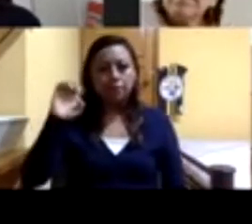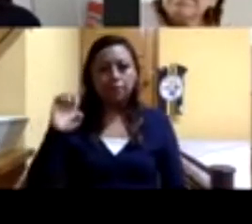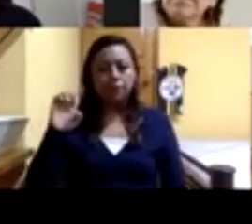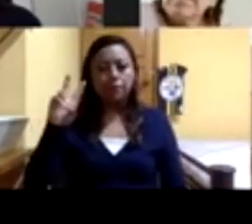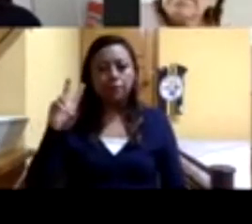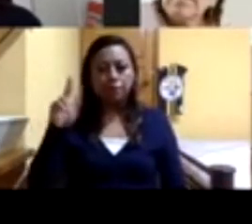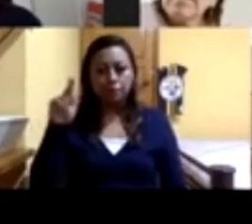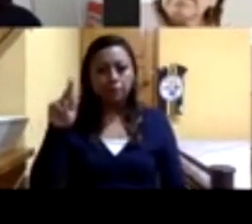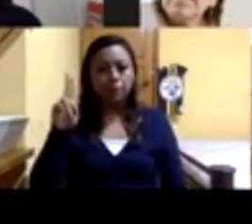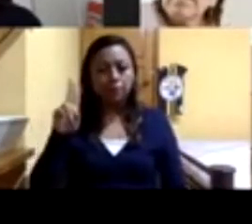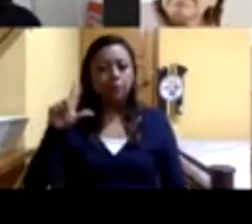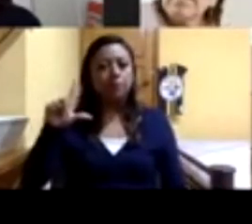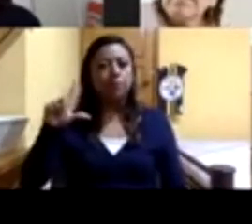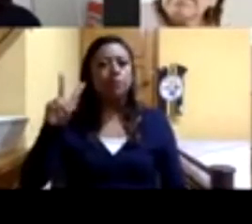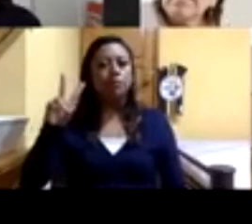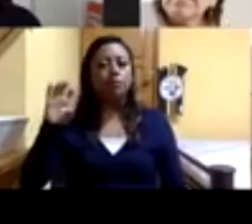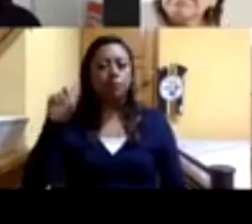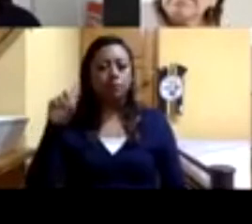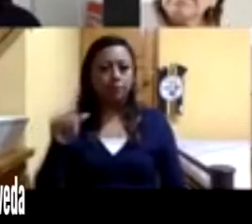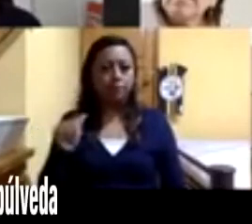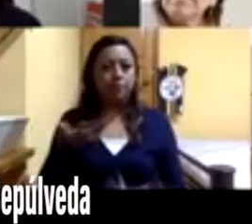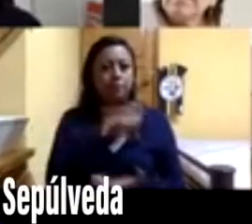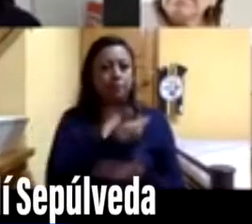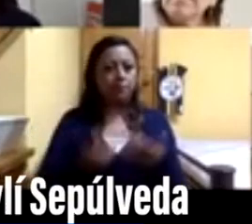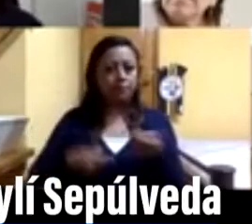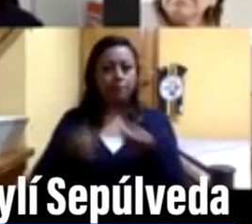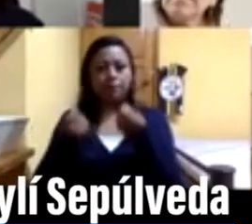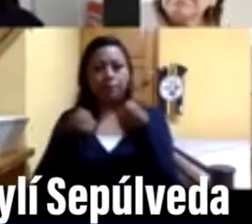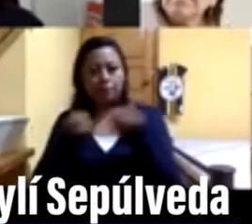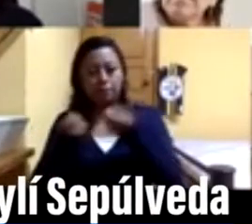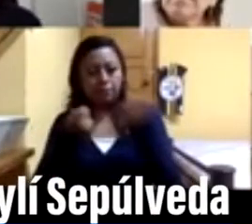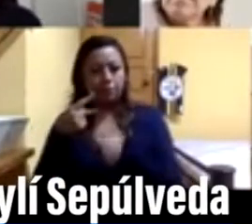Gobierno. Muchas gracias. Buenos días.